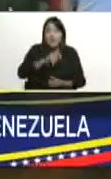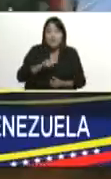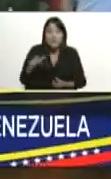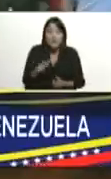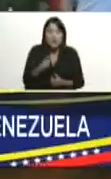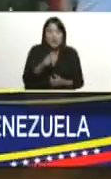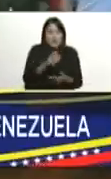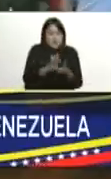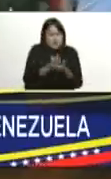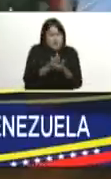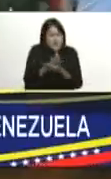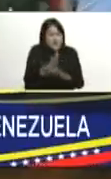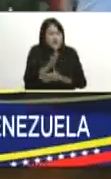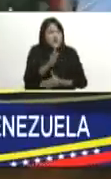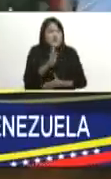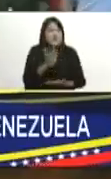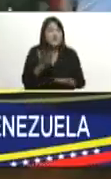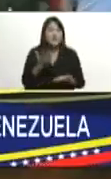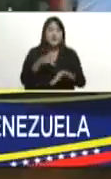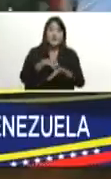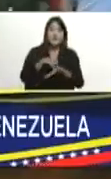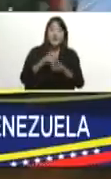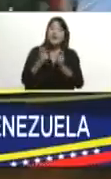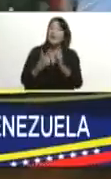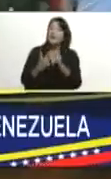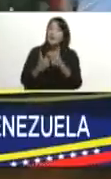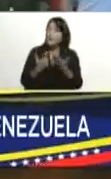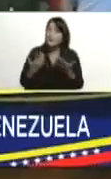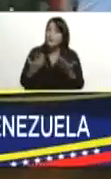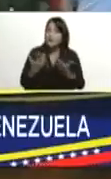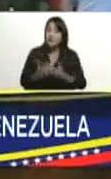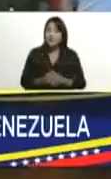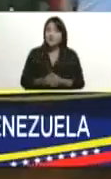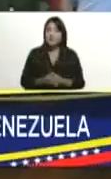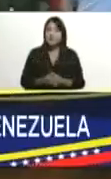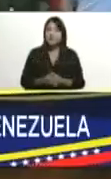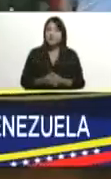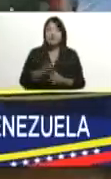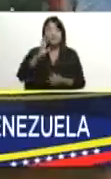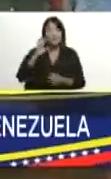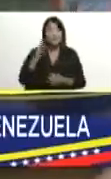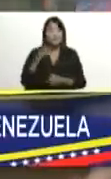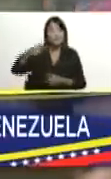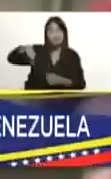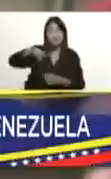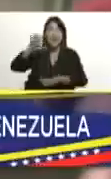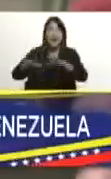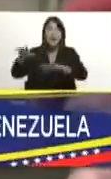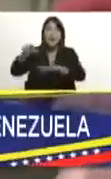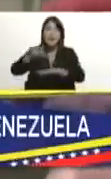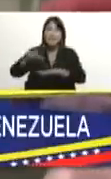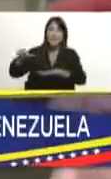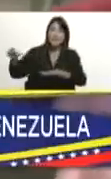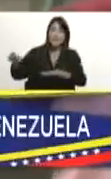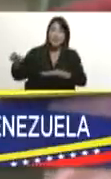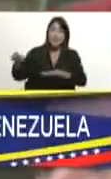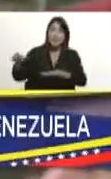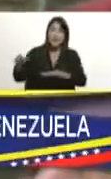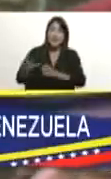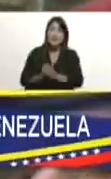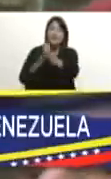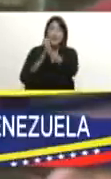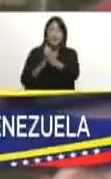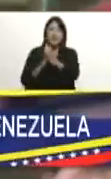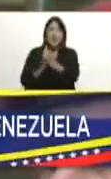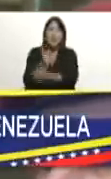débiles. Por ello, resulta insólito ver cómo algunos personajes tristemente recordados en